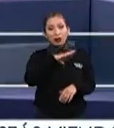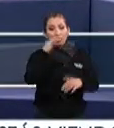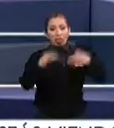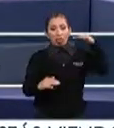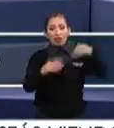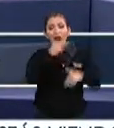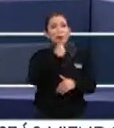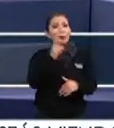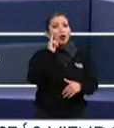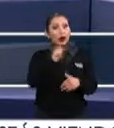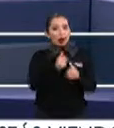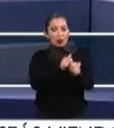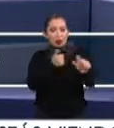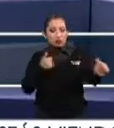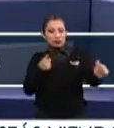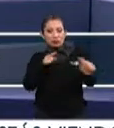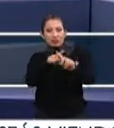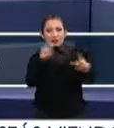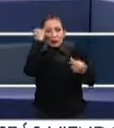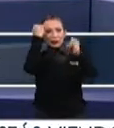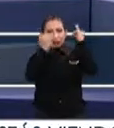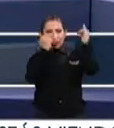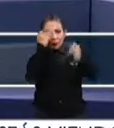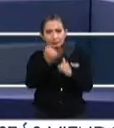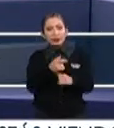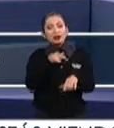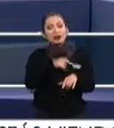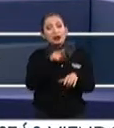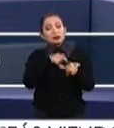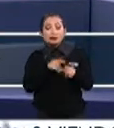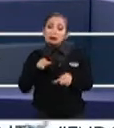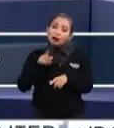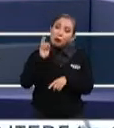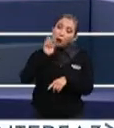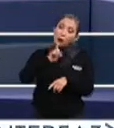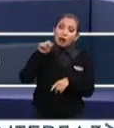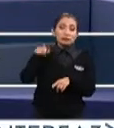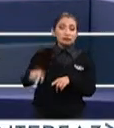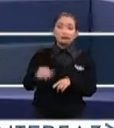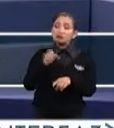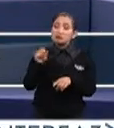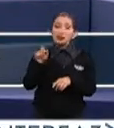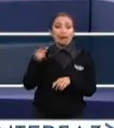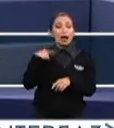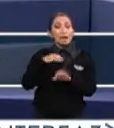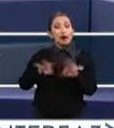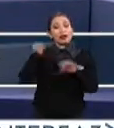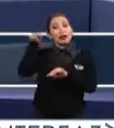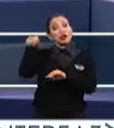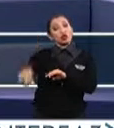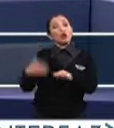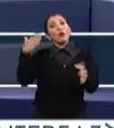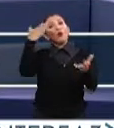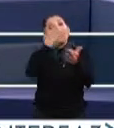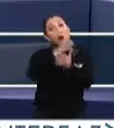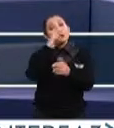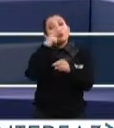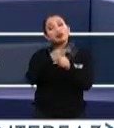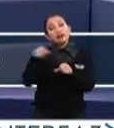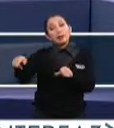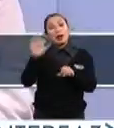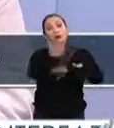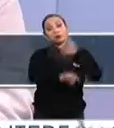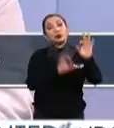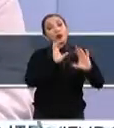desigualdad de género y una brecha como tal. Es decir, se sigue reconociendo a las mujeres que siguen siendo las principales responsables